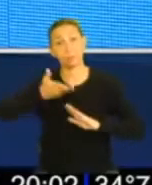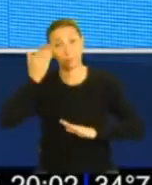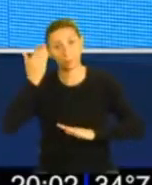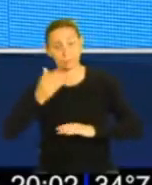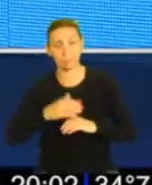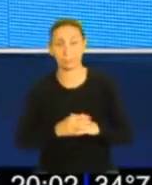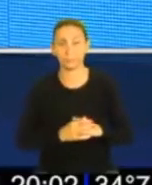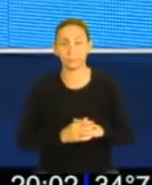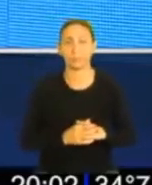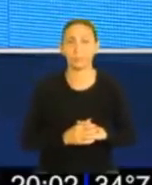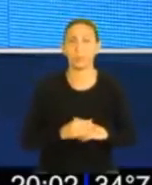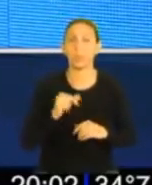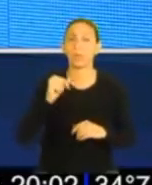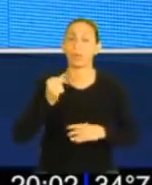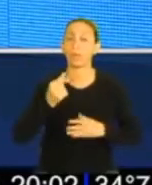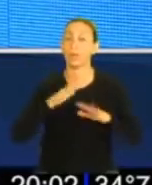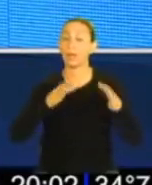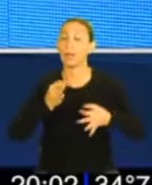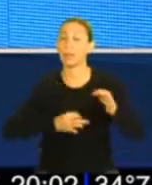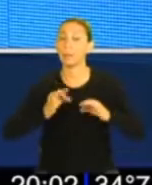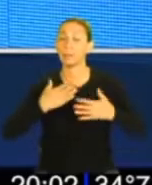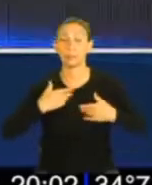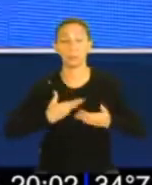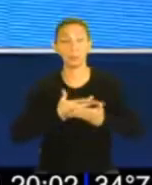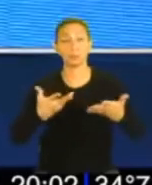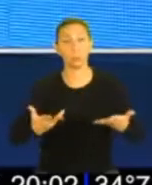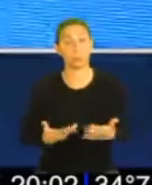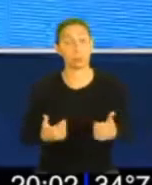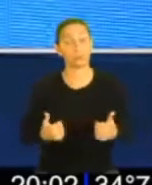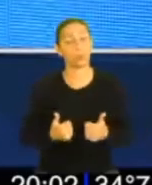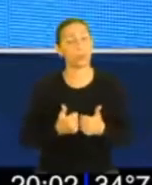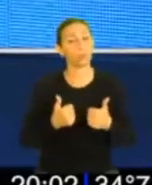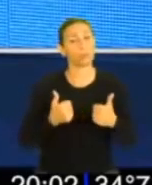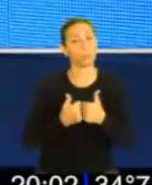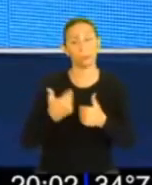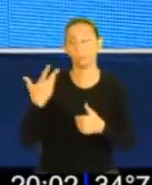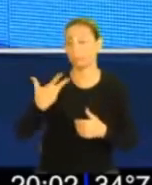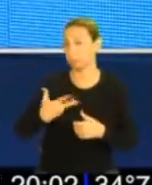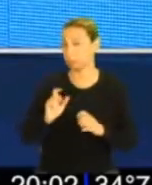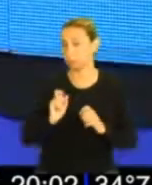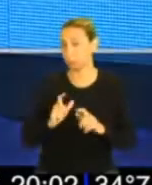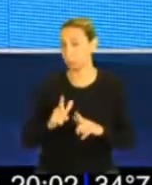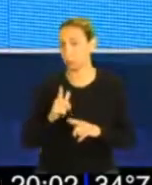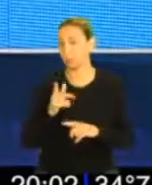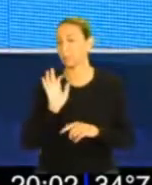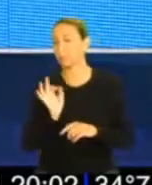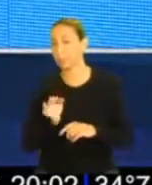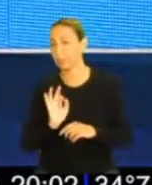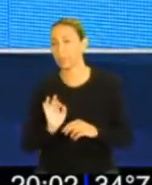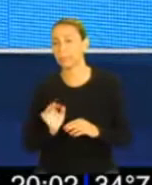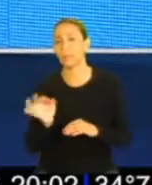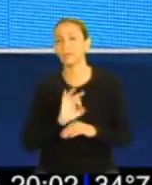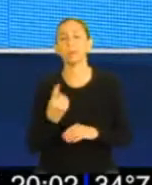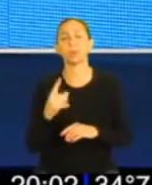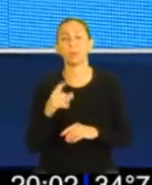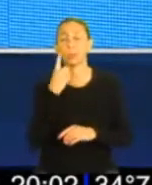y bueno, hoy nuestro laboratorio de salud pública, en el monitoreo que hace habitualmente para identificar variantes,